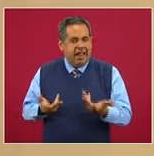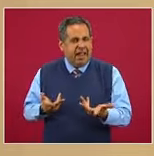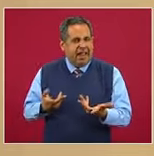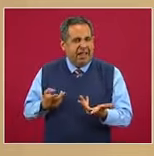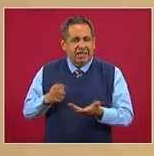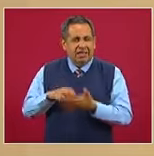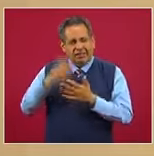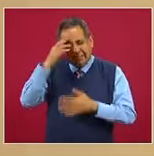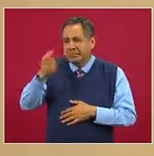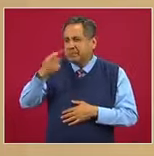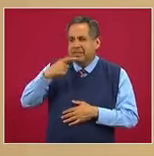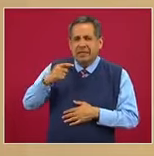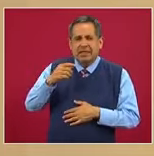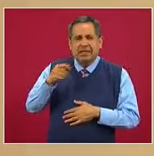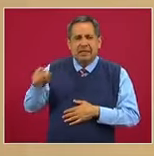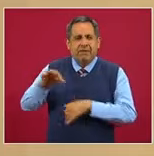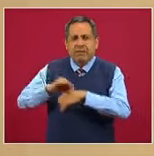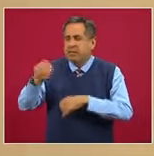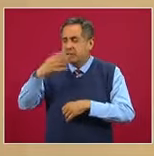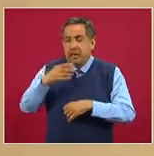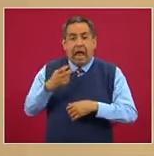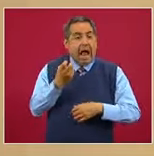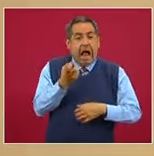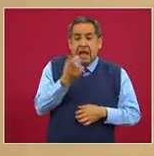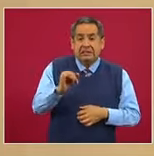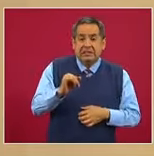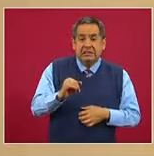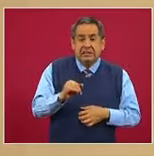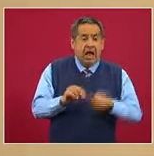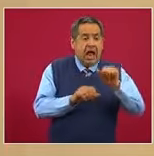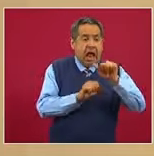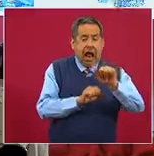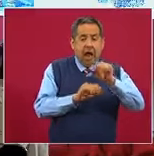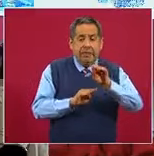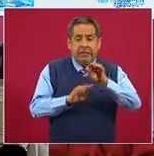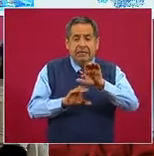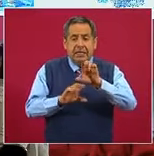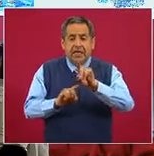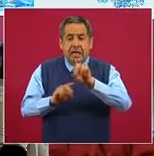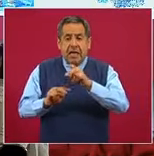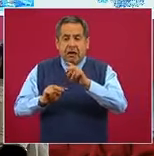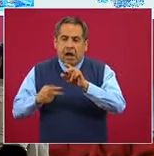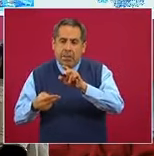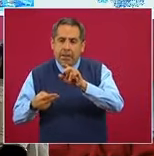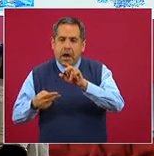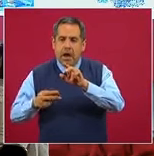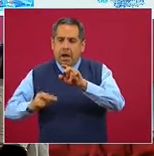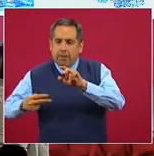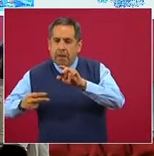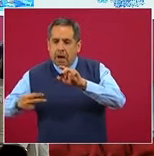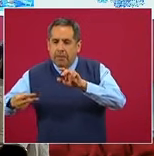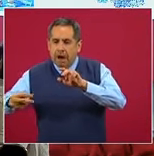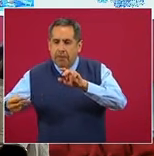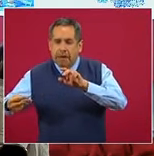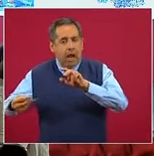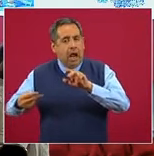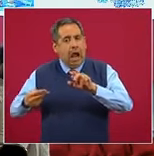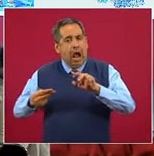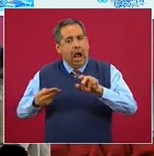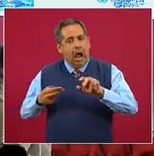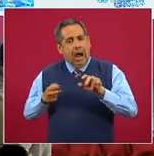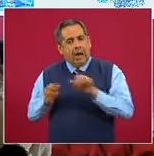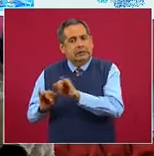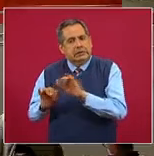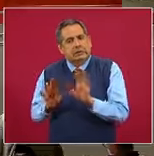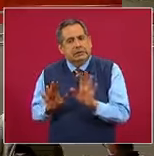genéticos son propios de estos virus y se van presentando conforme las infecciones van concurriendo.